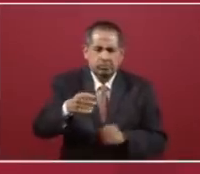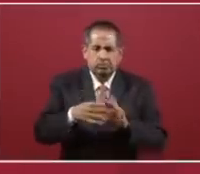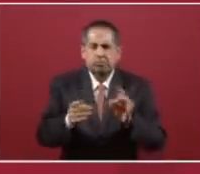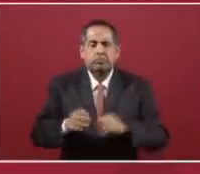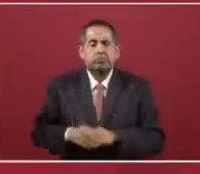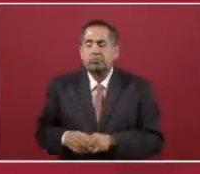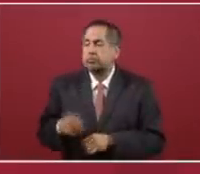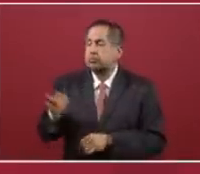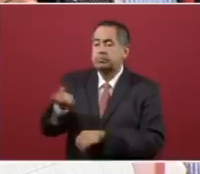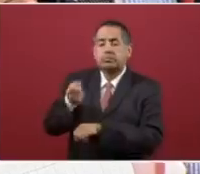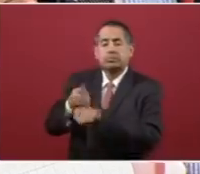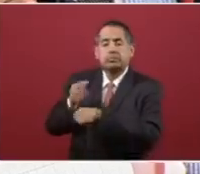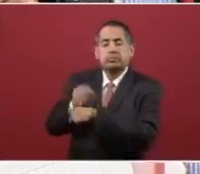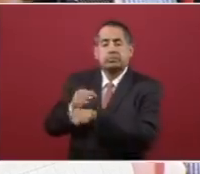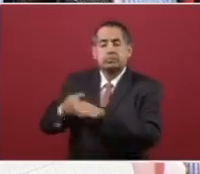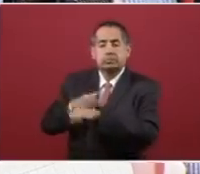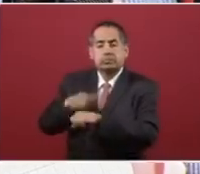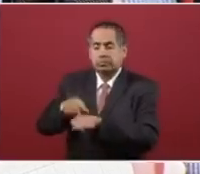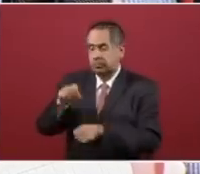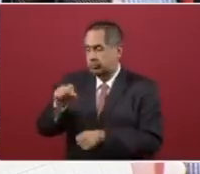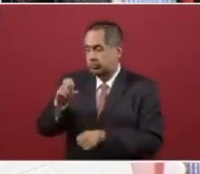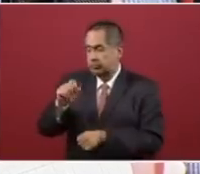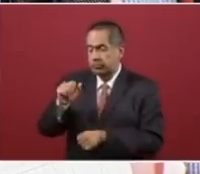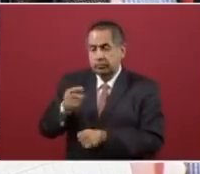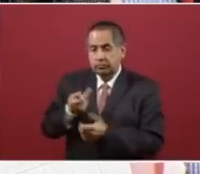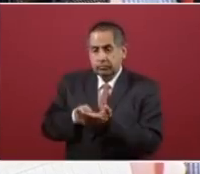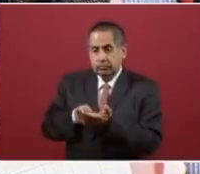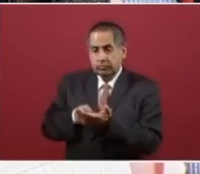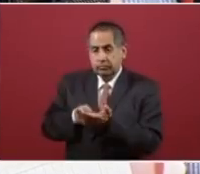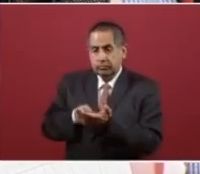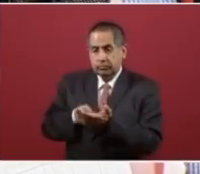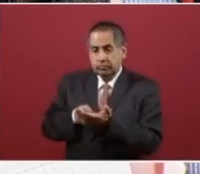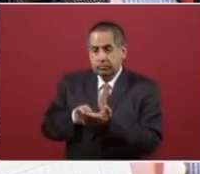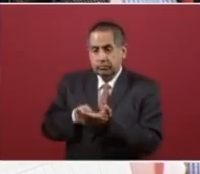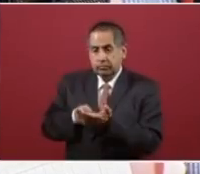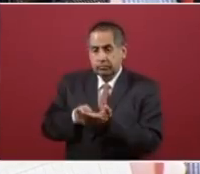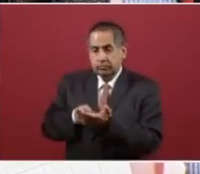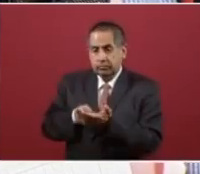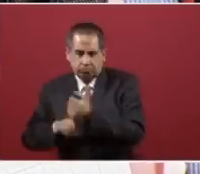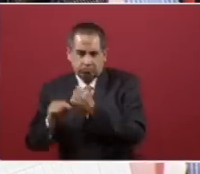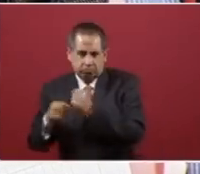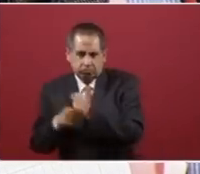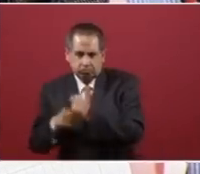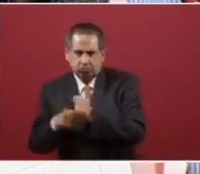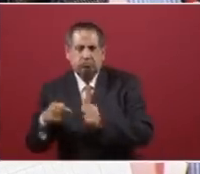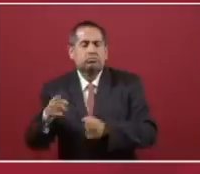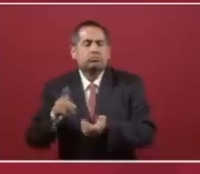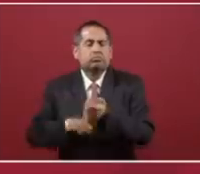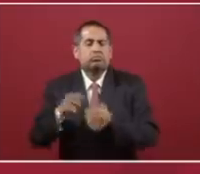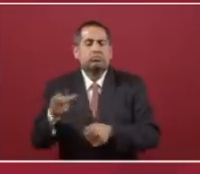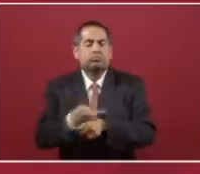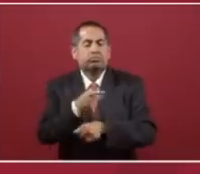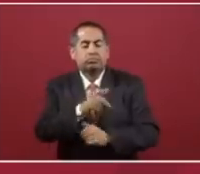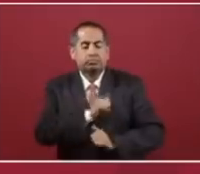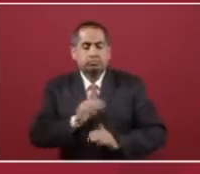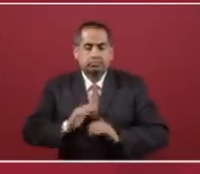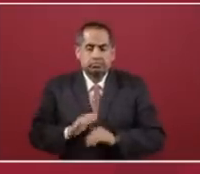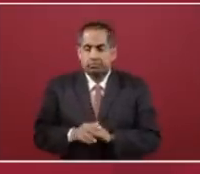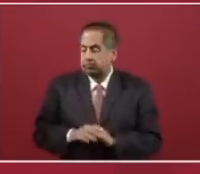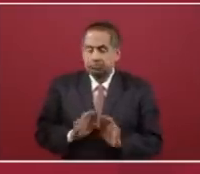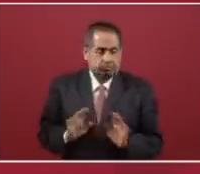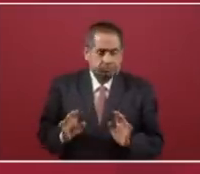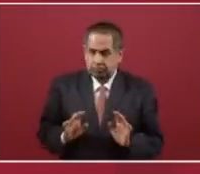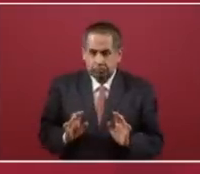secretarãa la defensa nacional también tiene una investigación paralela sobre esto sobre su integrante básicamente es